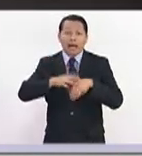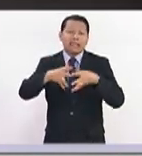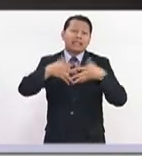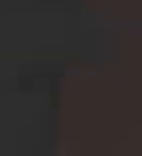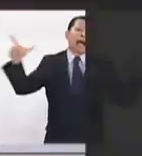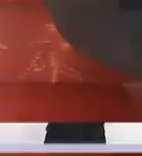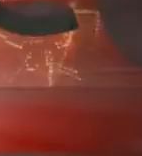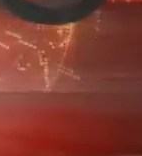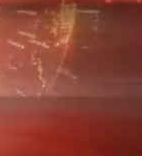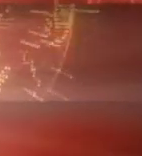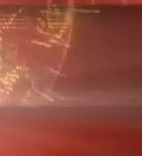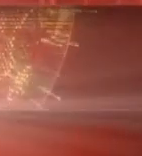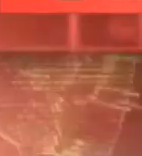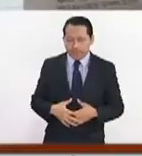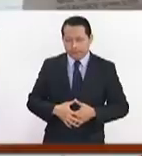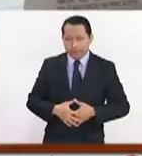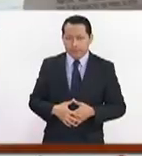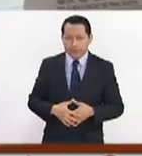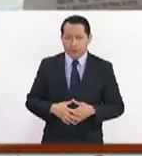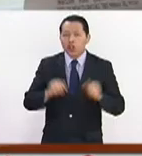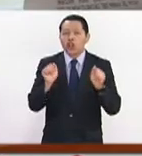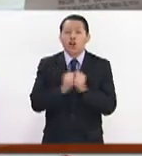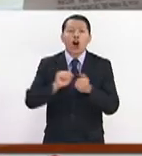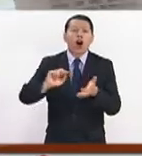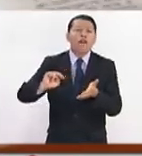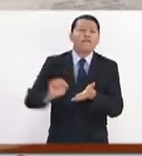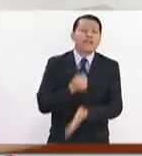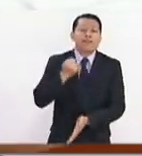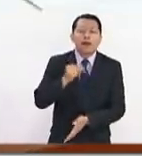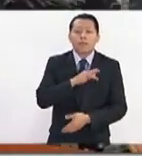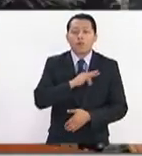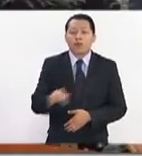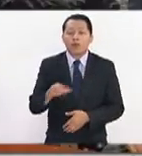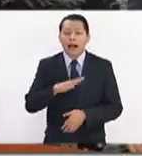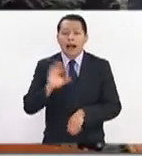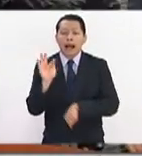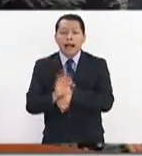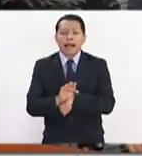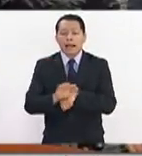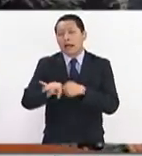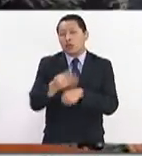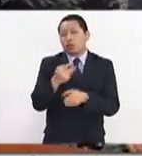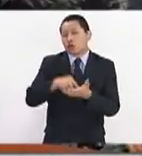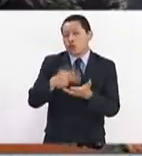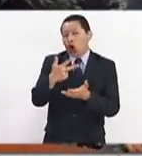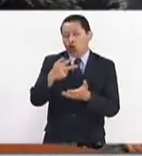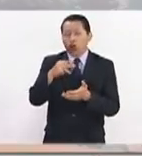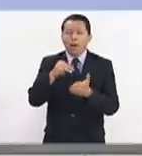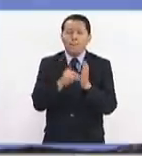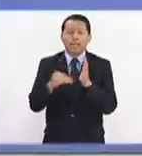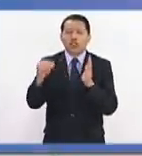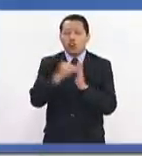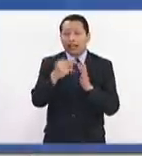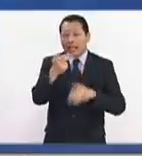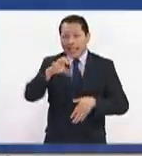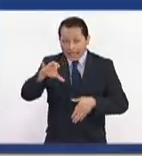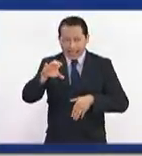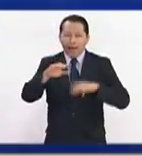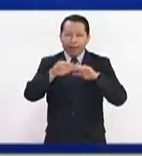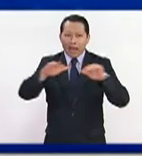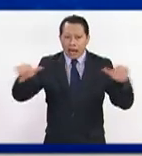Latina. Con la firma de este decreto quedan protegidas 14.8 millones de hectáreas marinas que rodean las